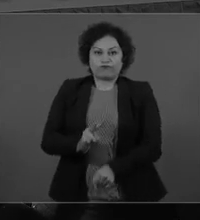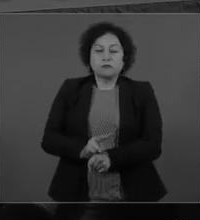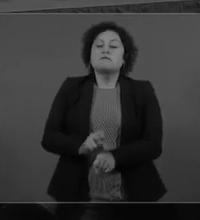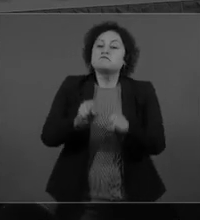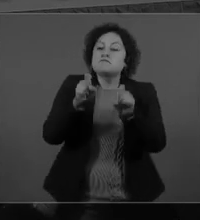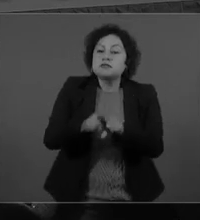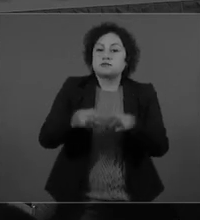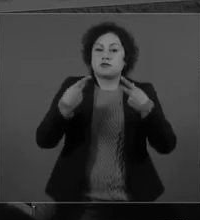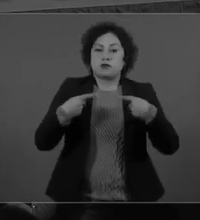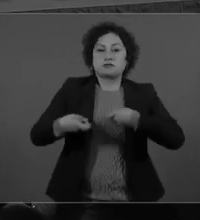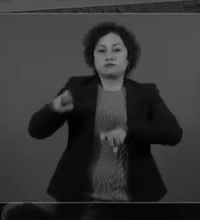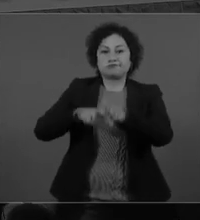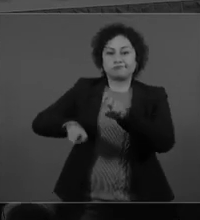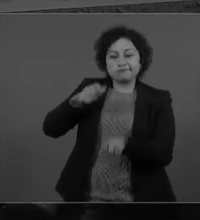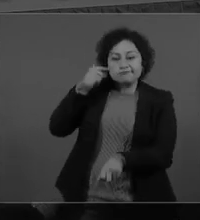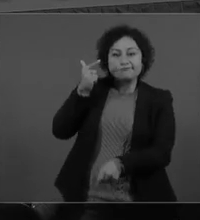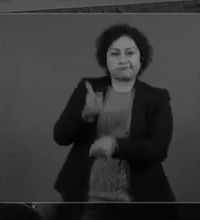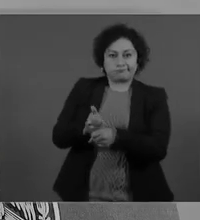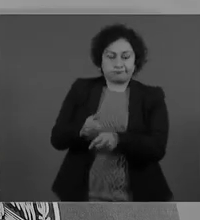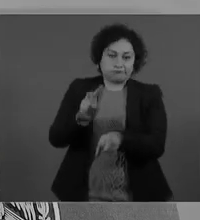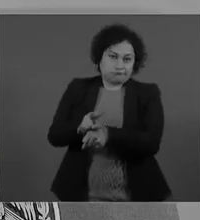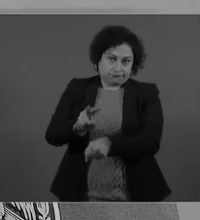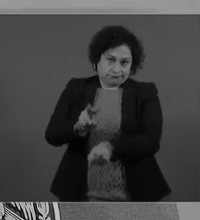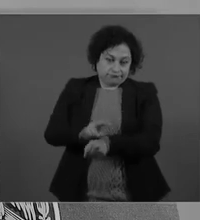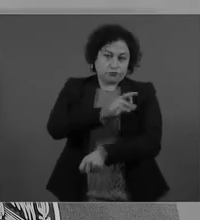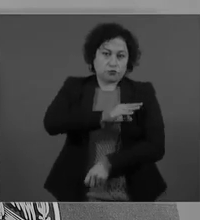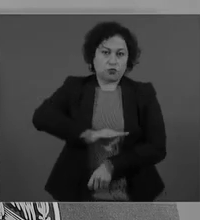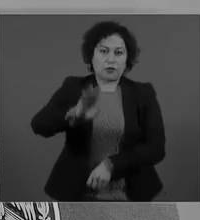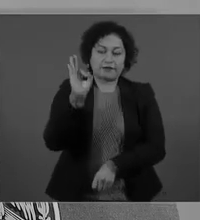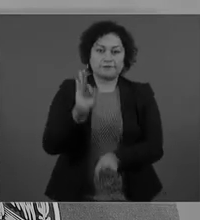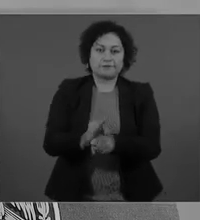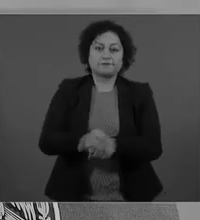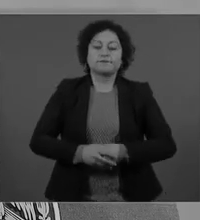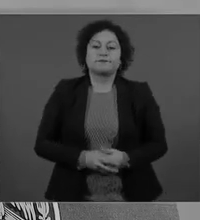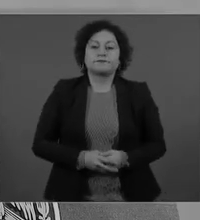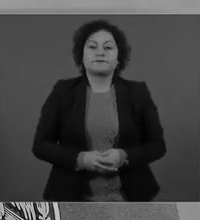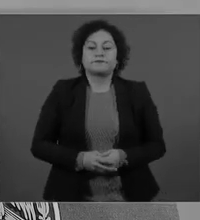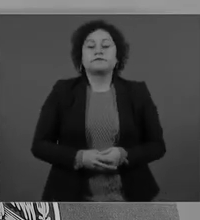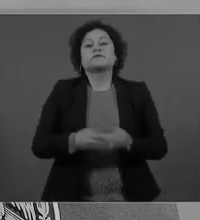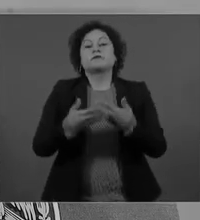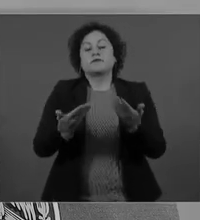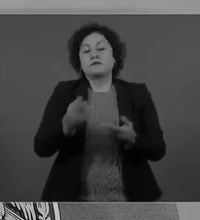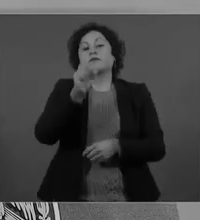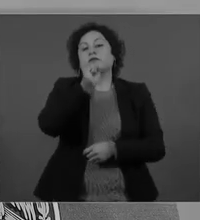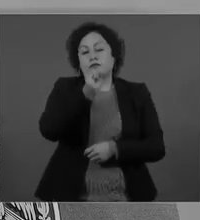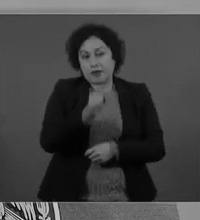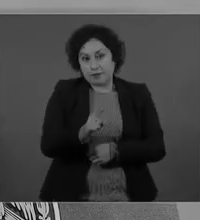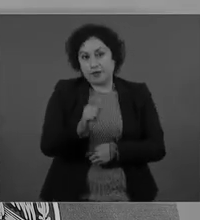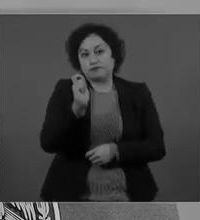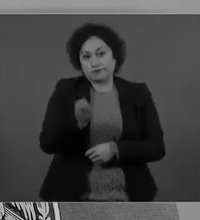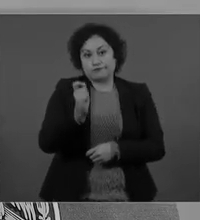pasajeros. La que sigue, por favor. El equipamiento, bueno, el equipamiento es de primera tecnología, tanto